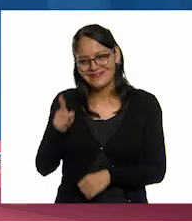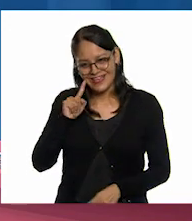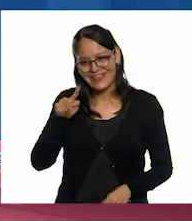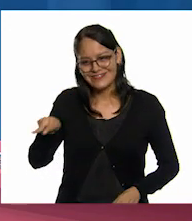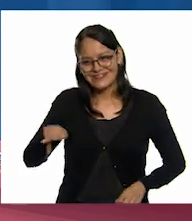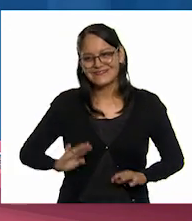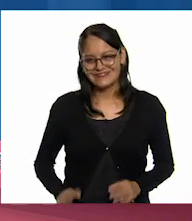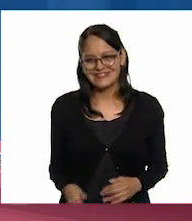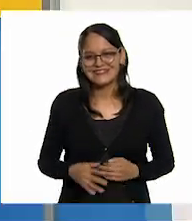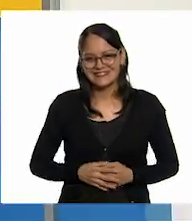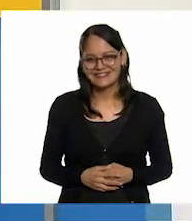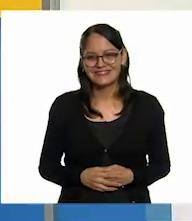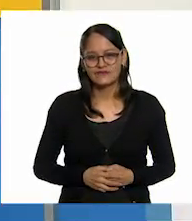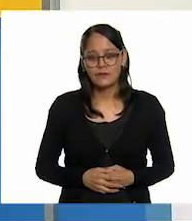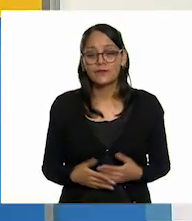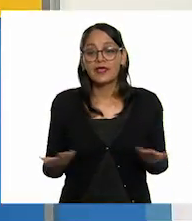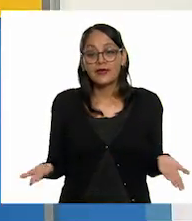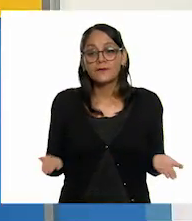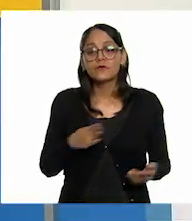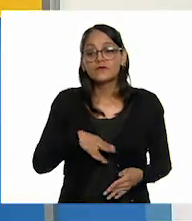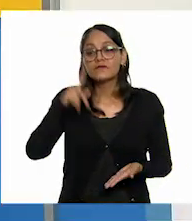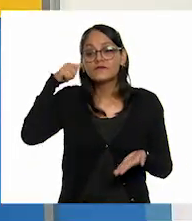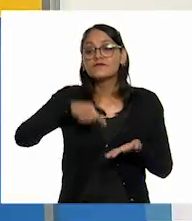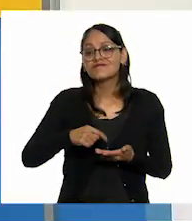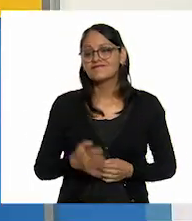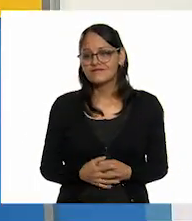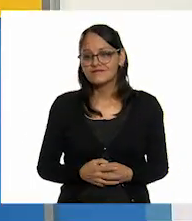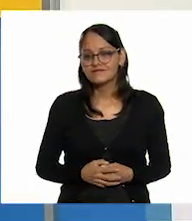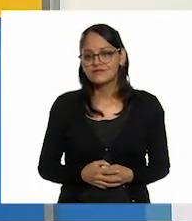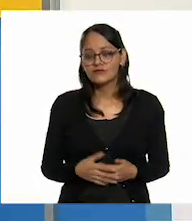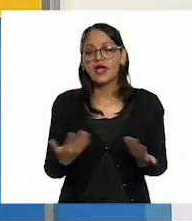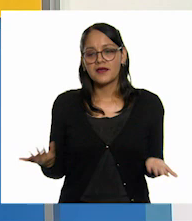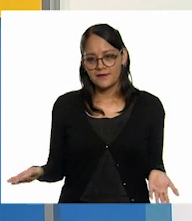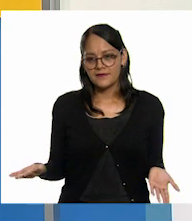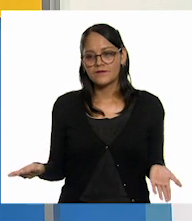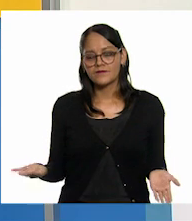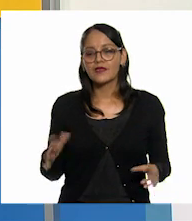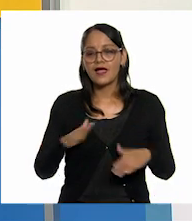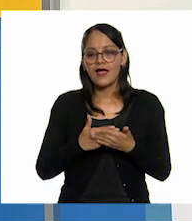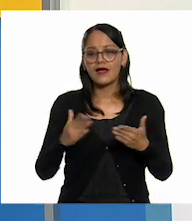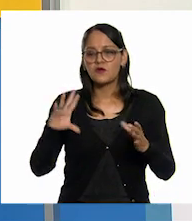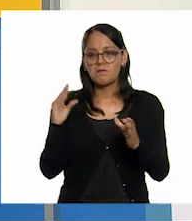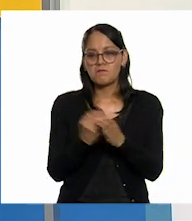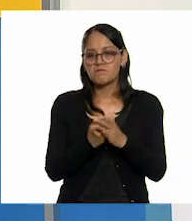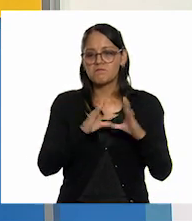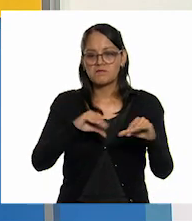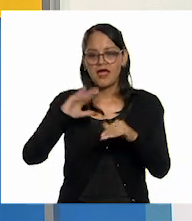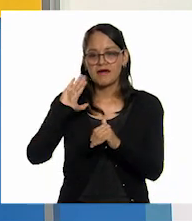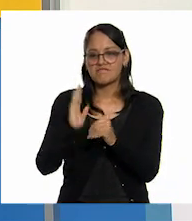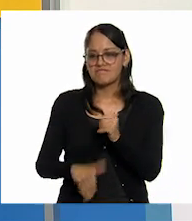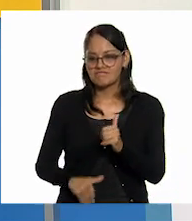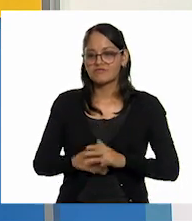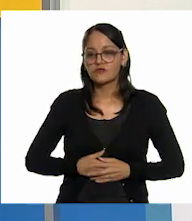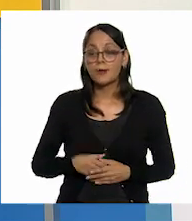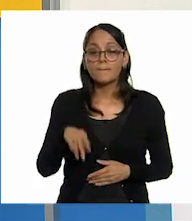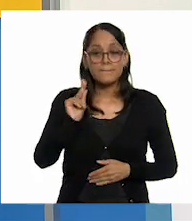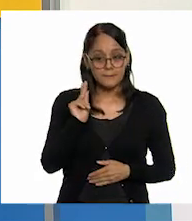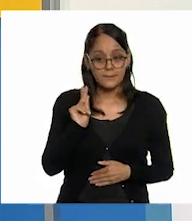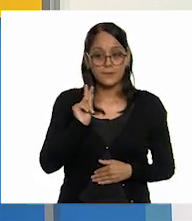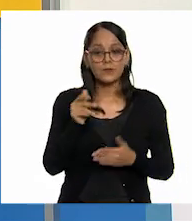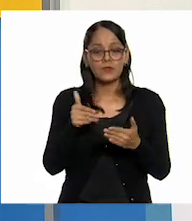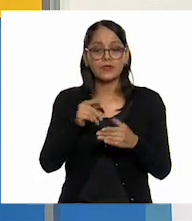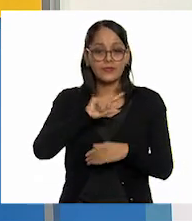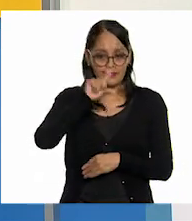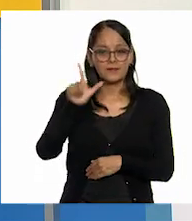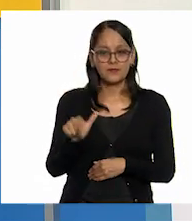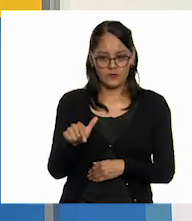Lo hemos Así notado. es. Y bueno, ¿qué creen? ¿Qué maestra? Así hemos llegado al final de nuestra clase de hoy. Oh. Pero vamos a estar